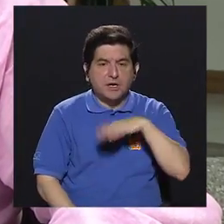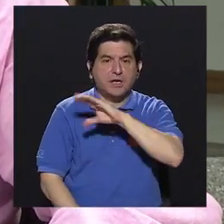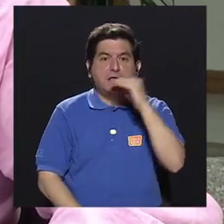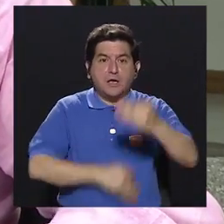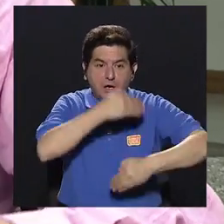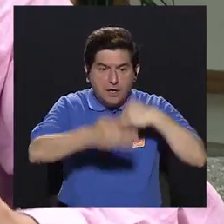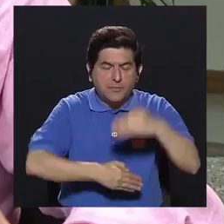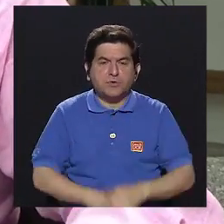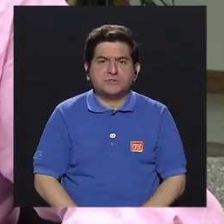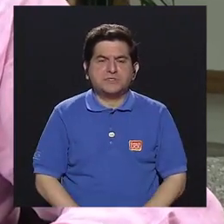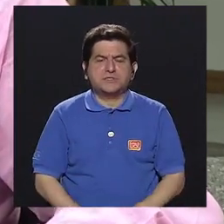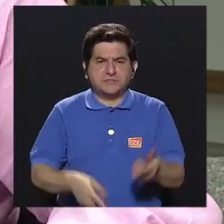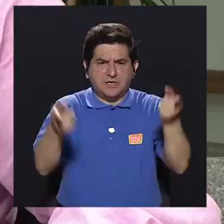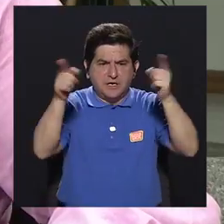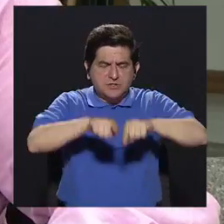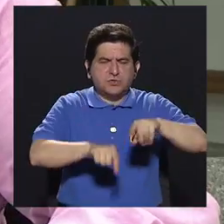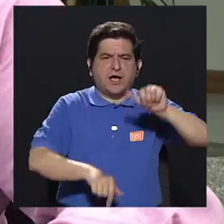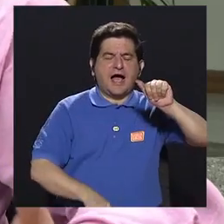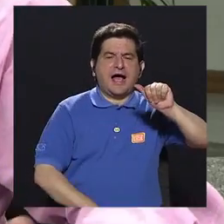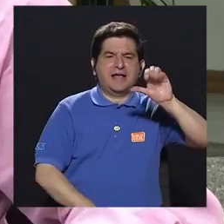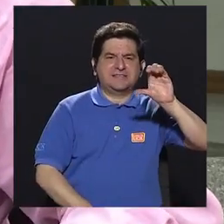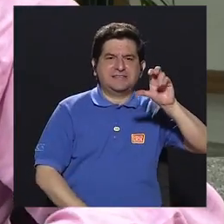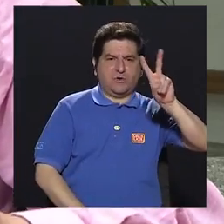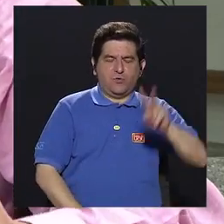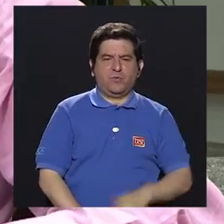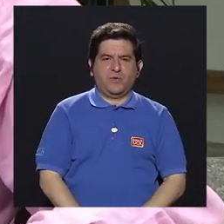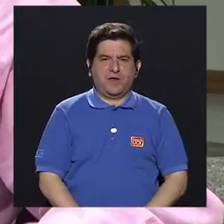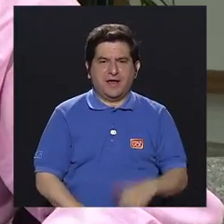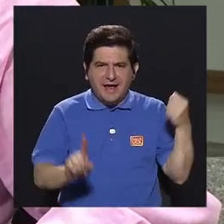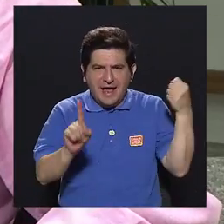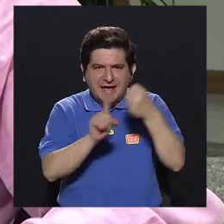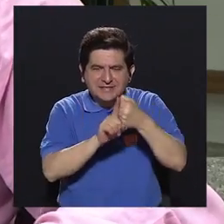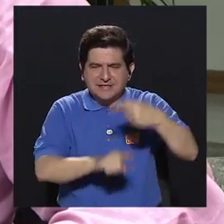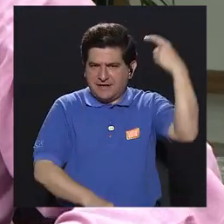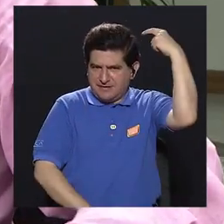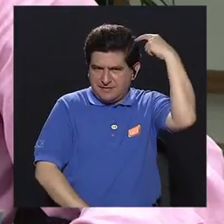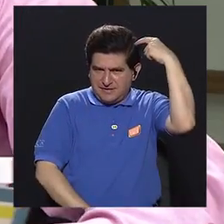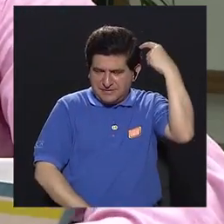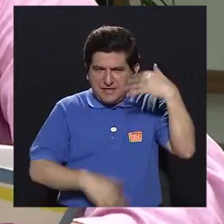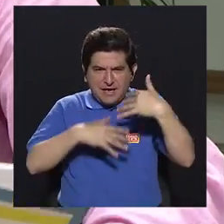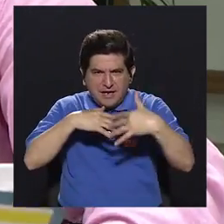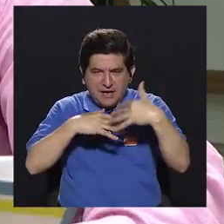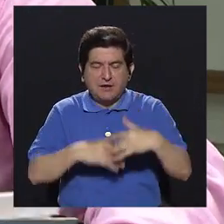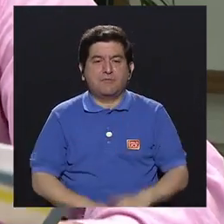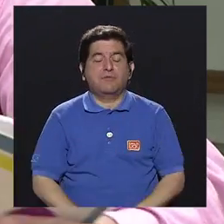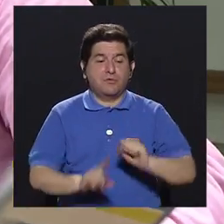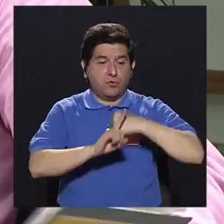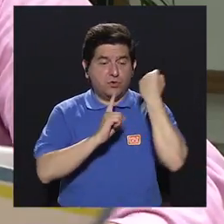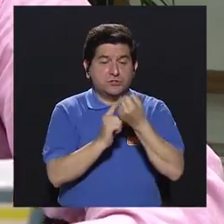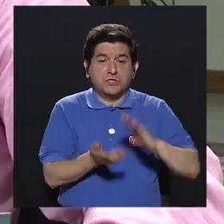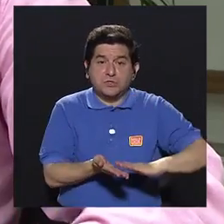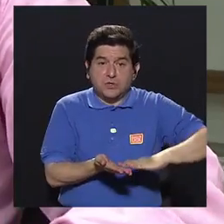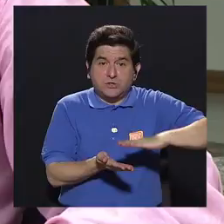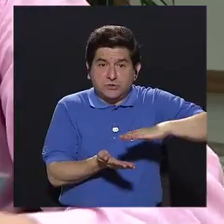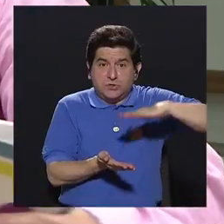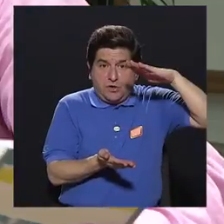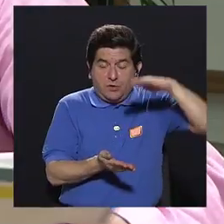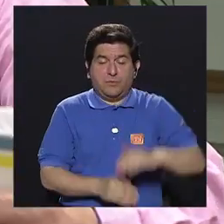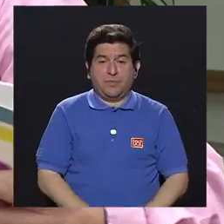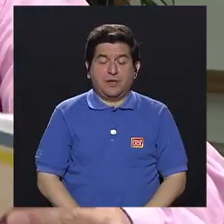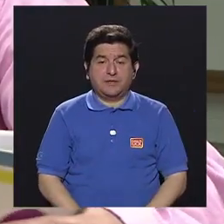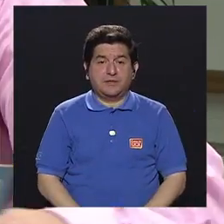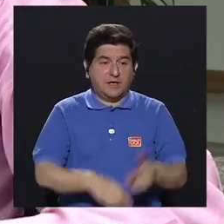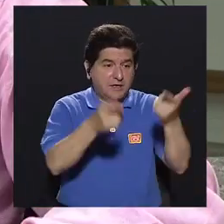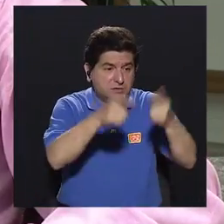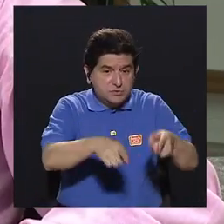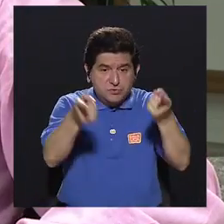actuar ante un accidente cerebrovascular, Fabiola, que también es una de las patologías que va en aumento en